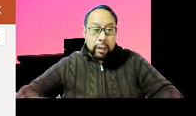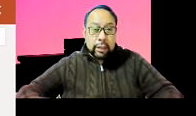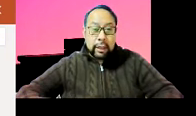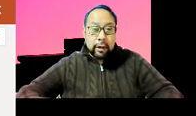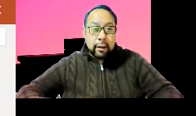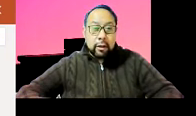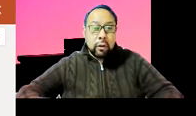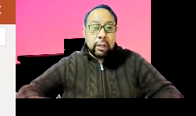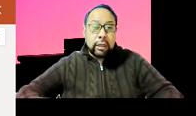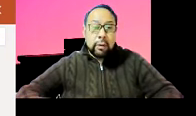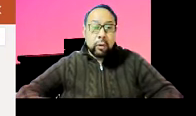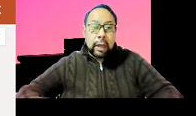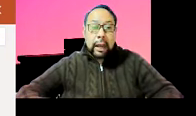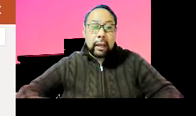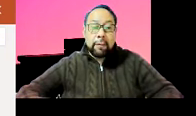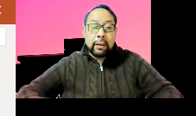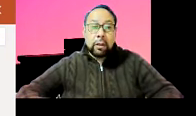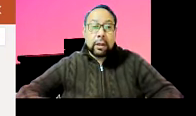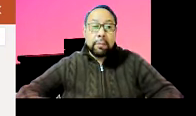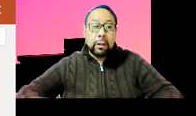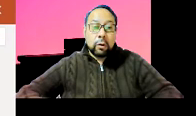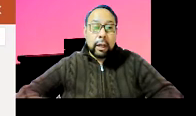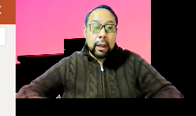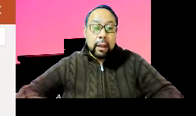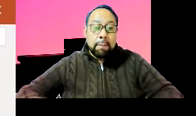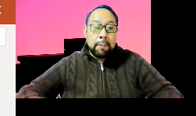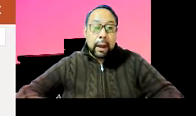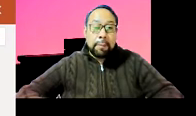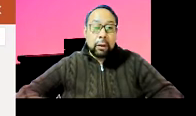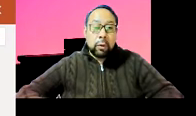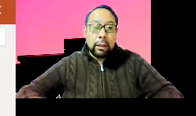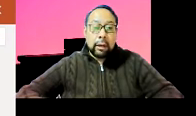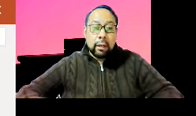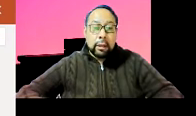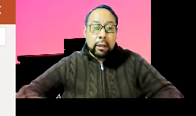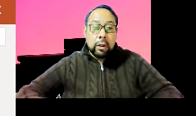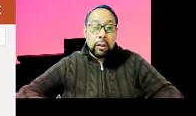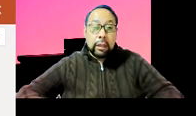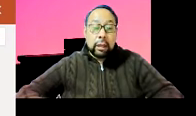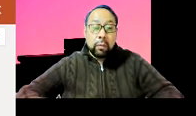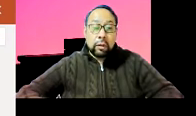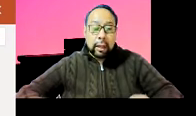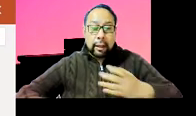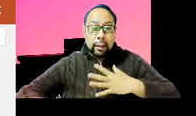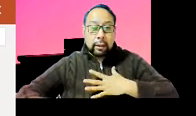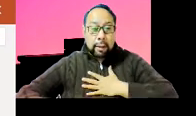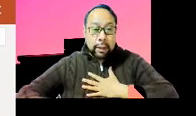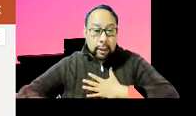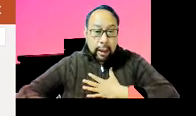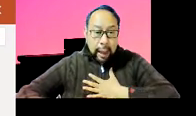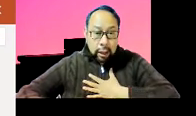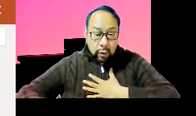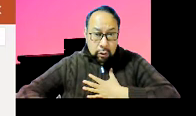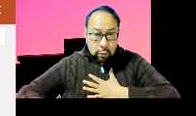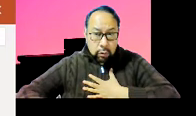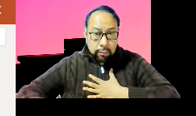para convencer, nos dirigimos a la cabeza de otra persona para persuadir y nos dirigimos